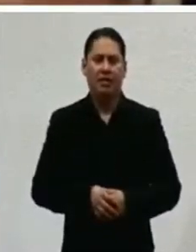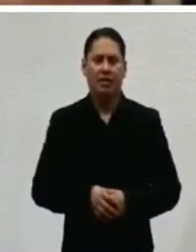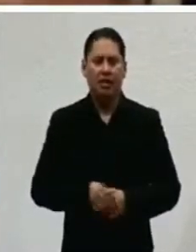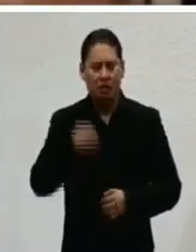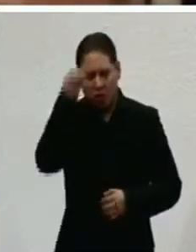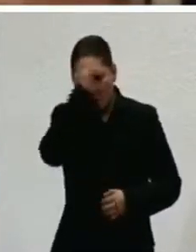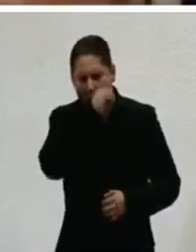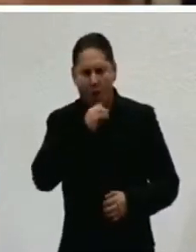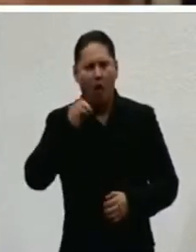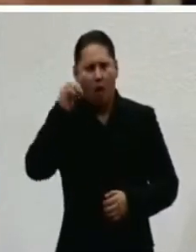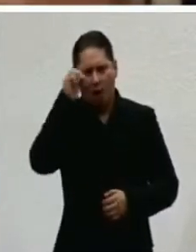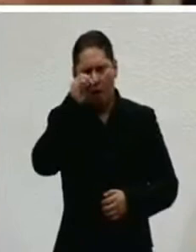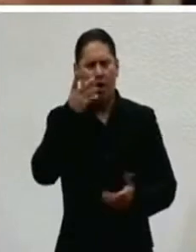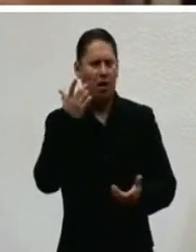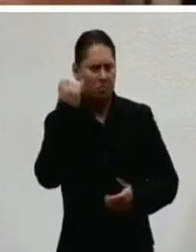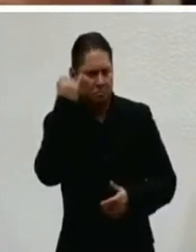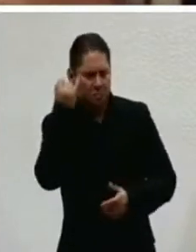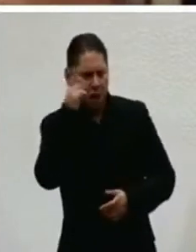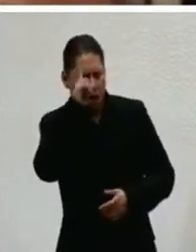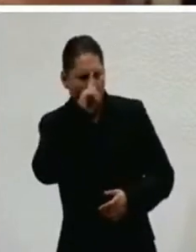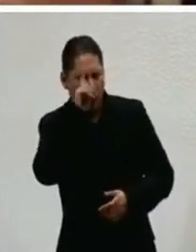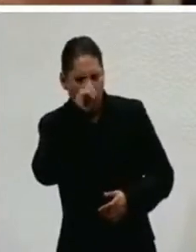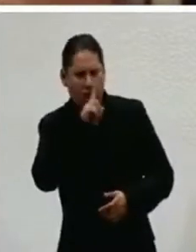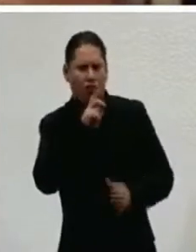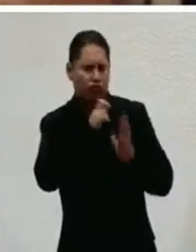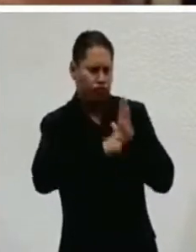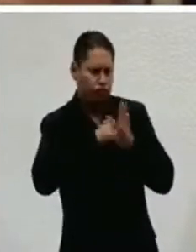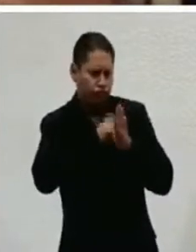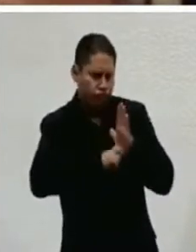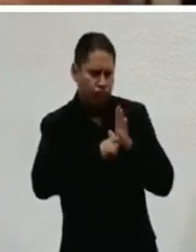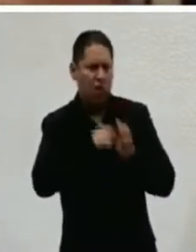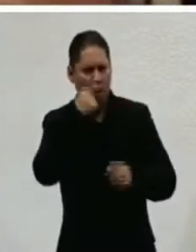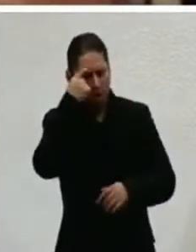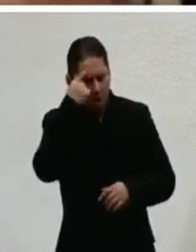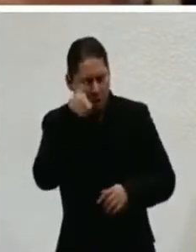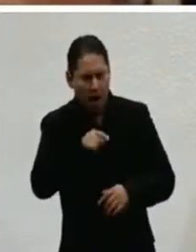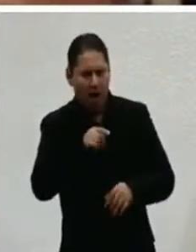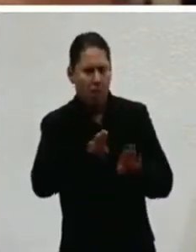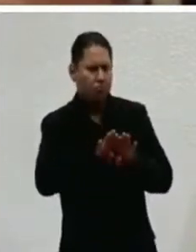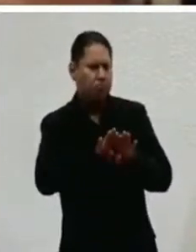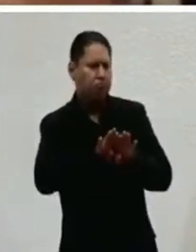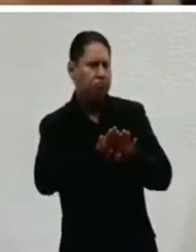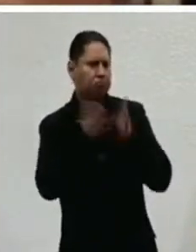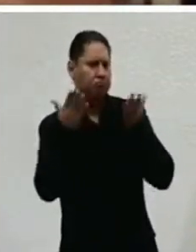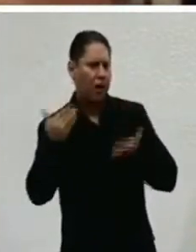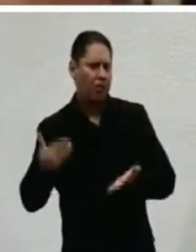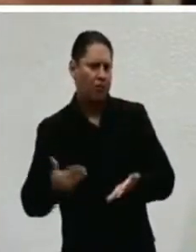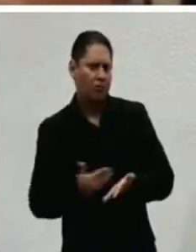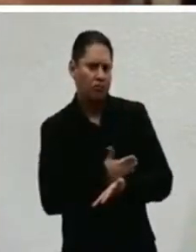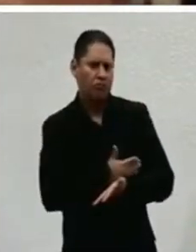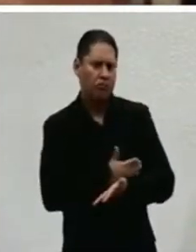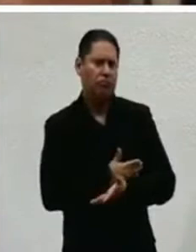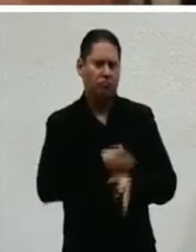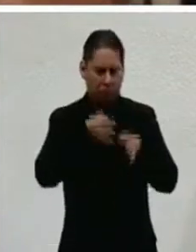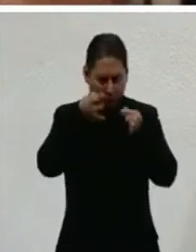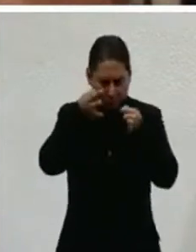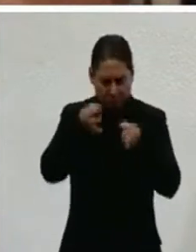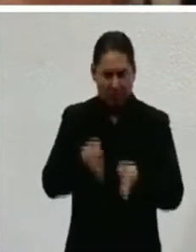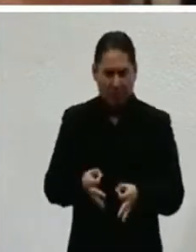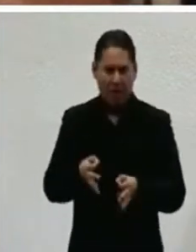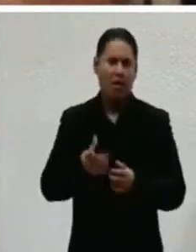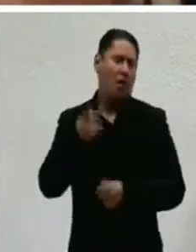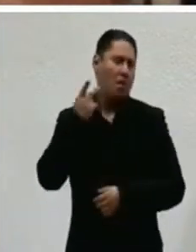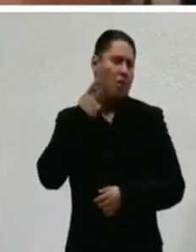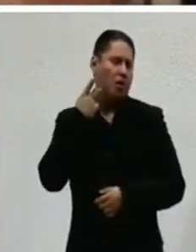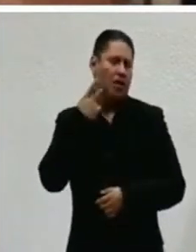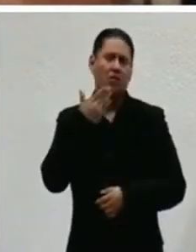visión de futuro compartida, en el que se abrirá el cauce para facilitar la formulación concertada de planes,